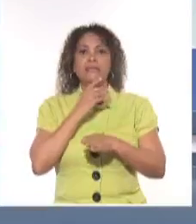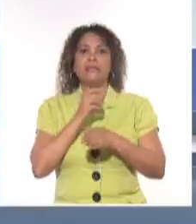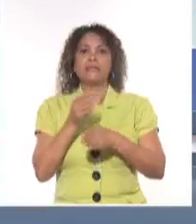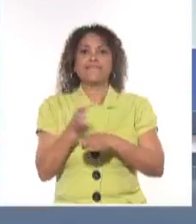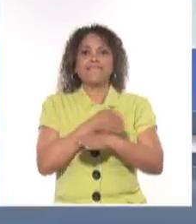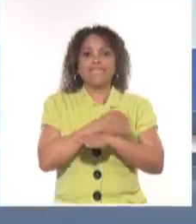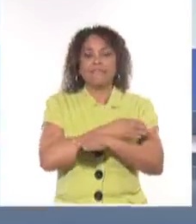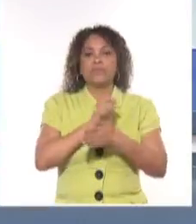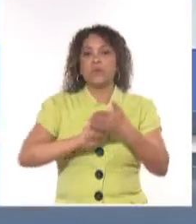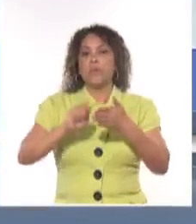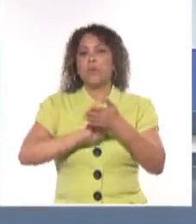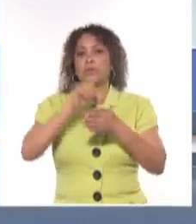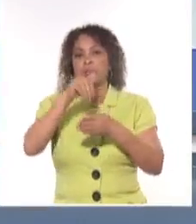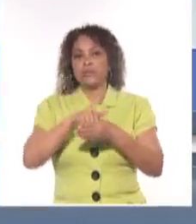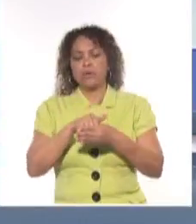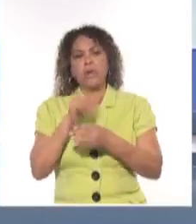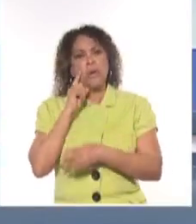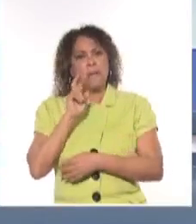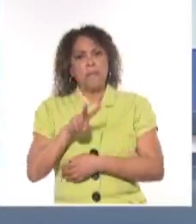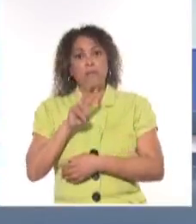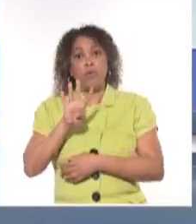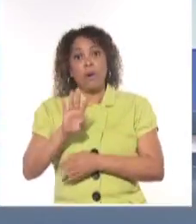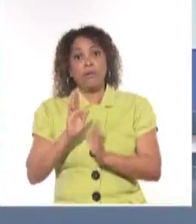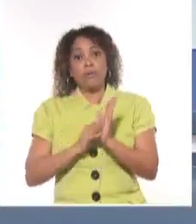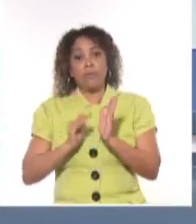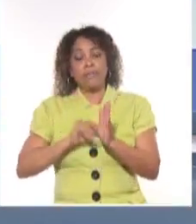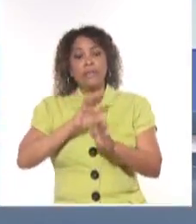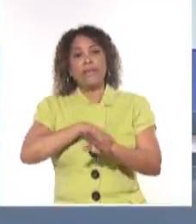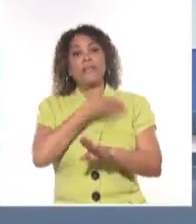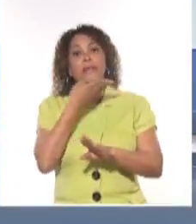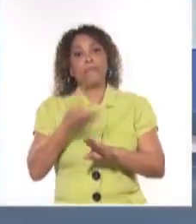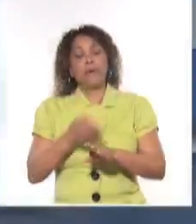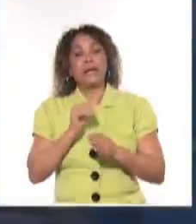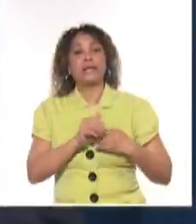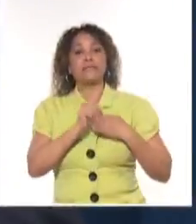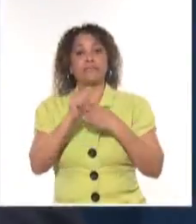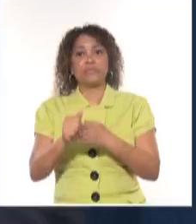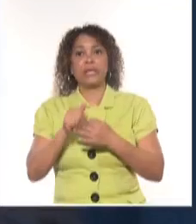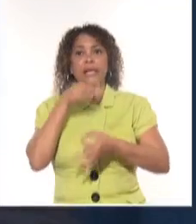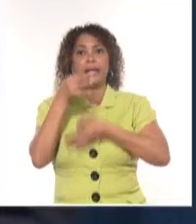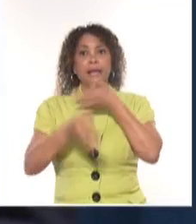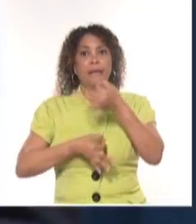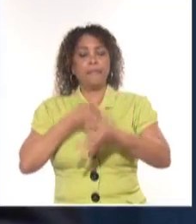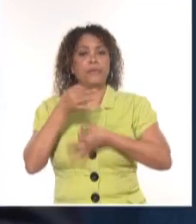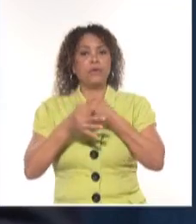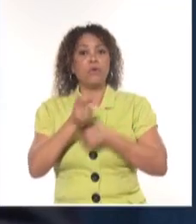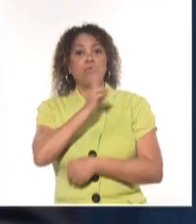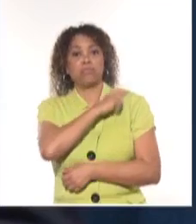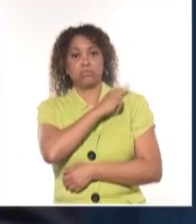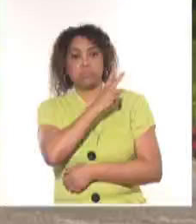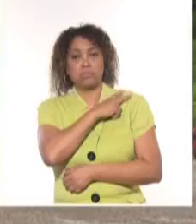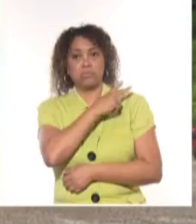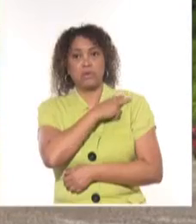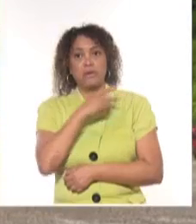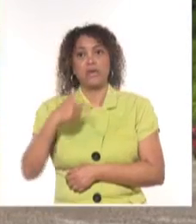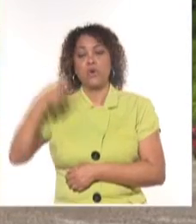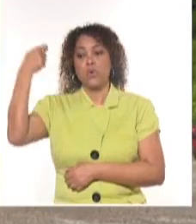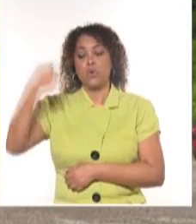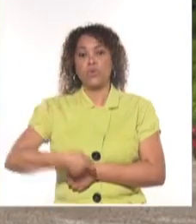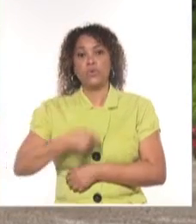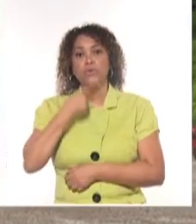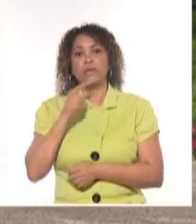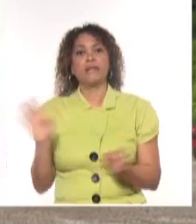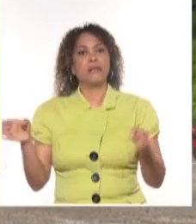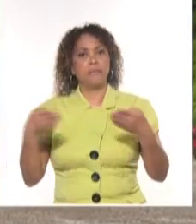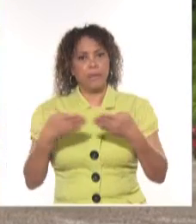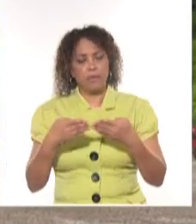revisemos, 4 meses después de que el líder conservador decretara el estado de excepción, la máxima instancia judicial surcoreana ha concluido que